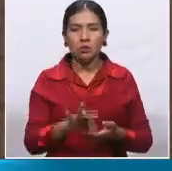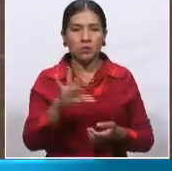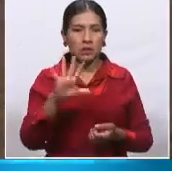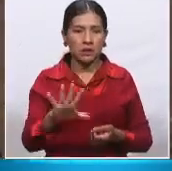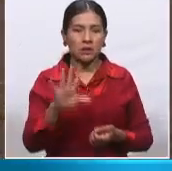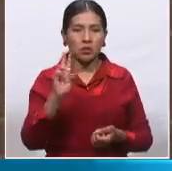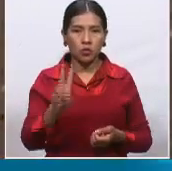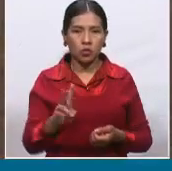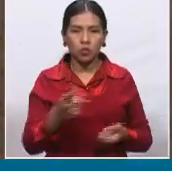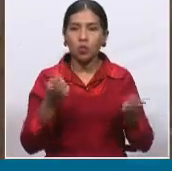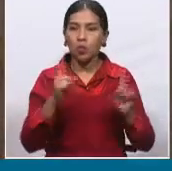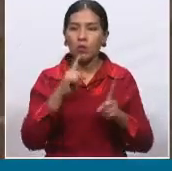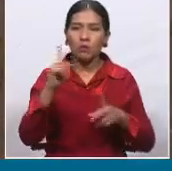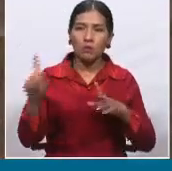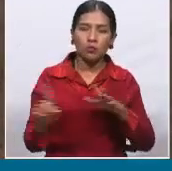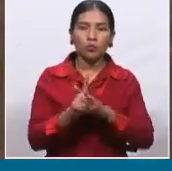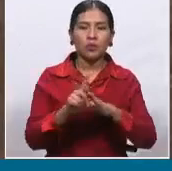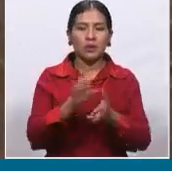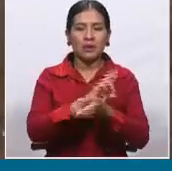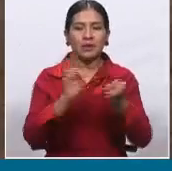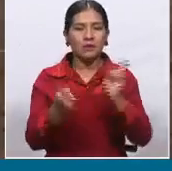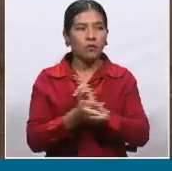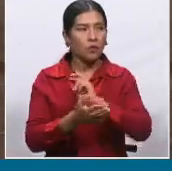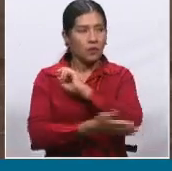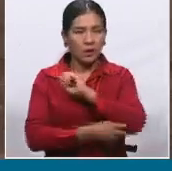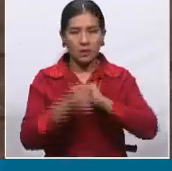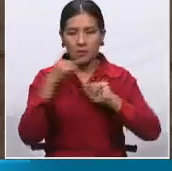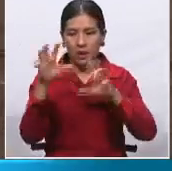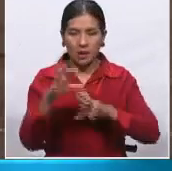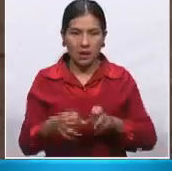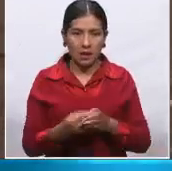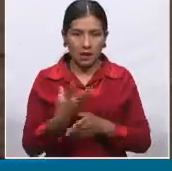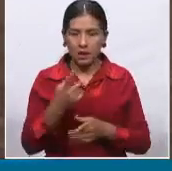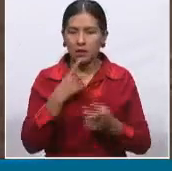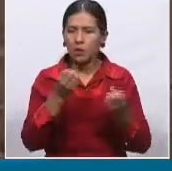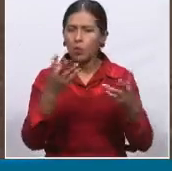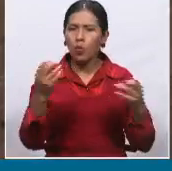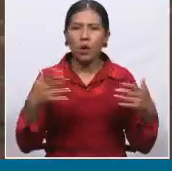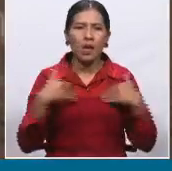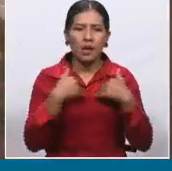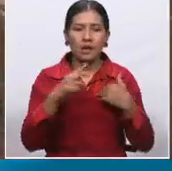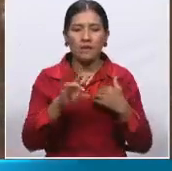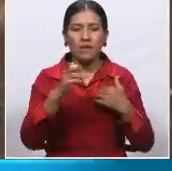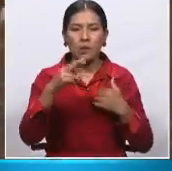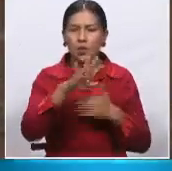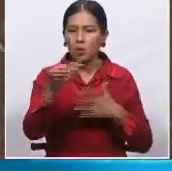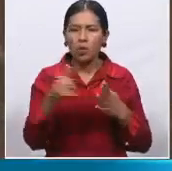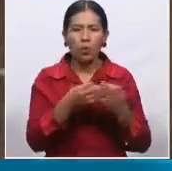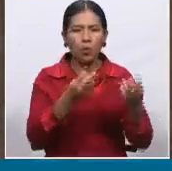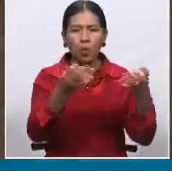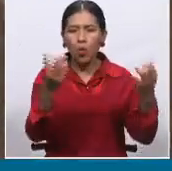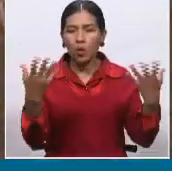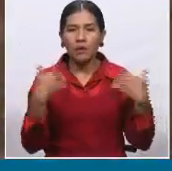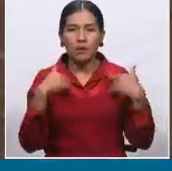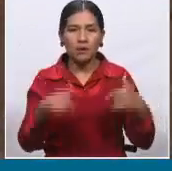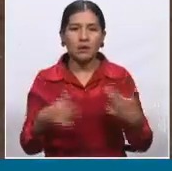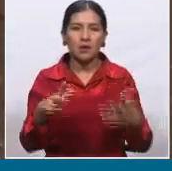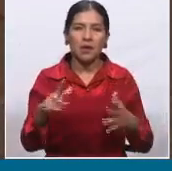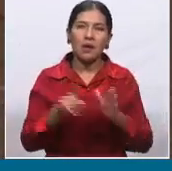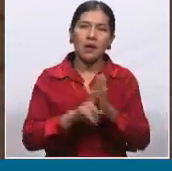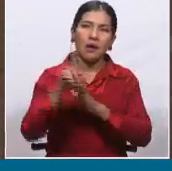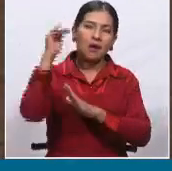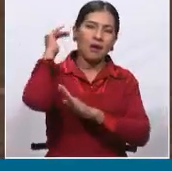1952, cuando la reforma agraria venía, pues había mucha abundancia de vicuñas en todo el territorio altiplánico de Bolivia fundamentalmente,